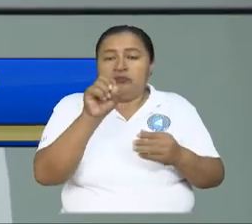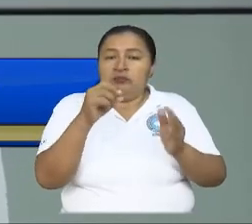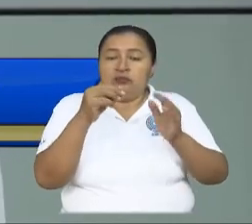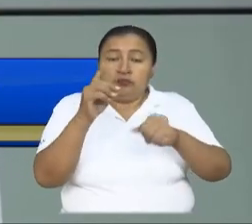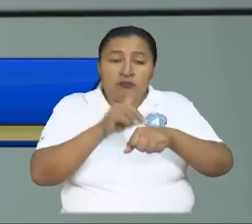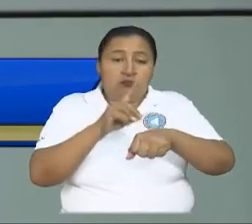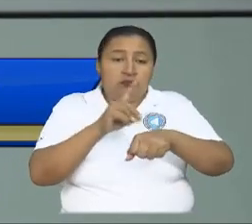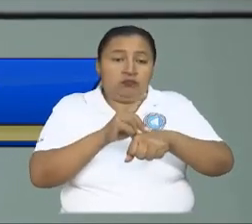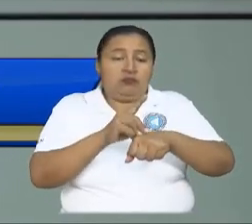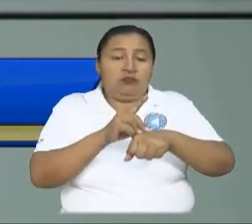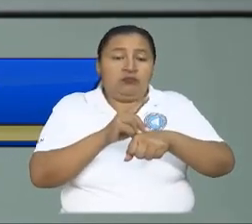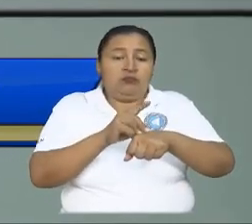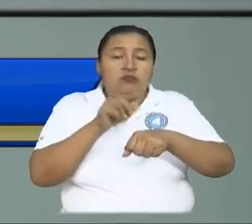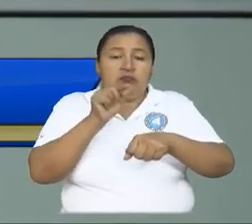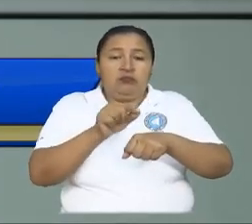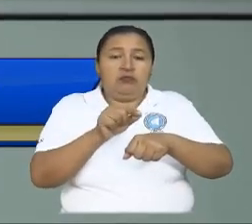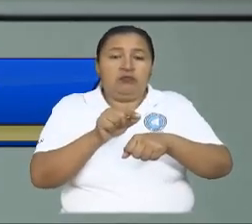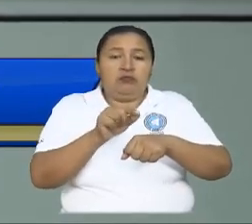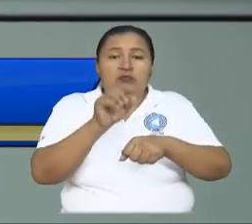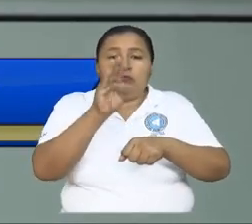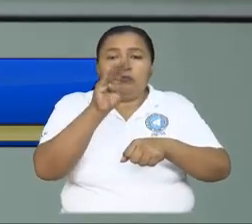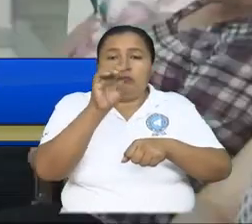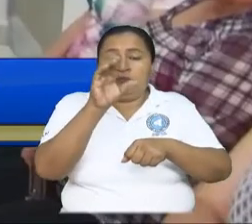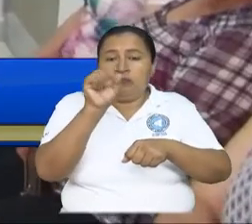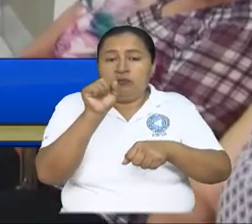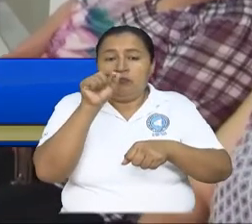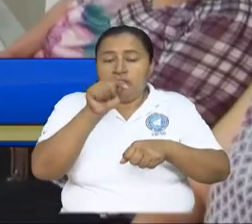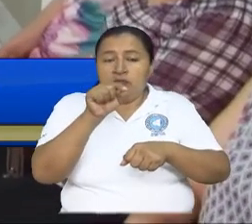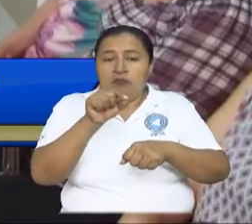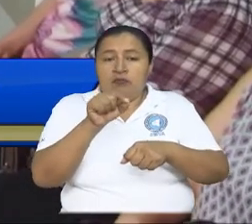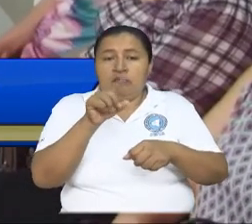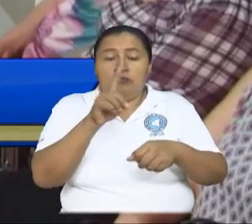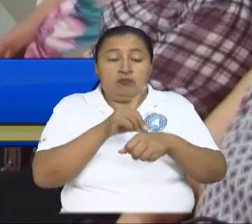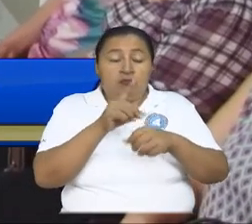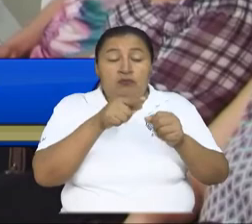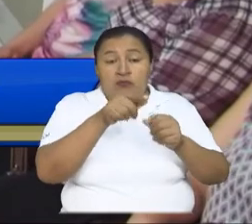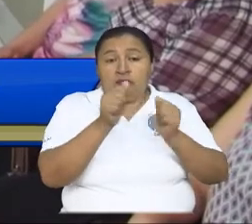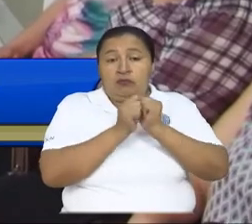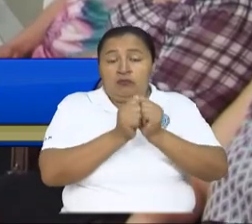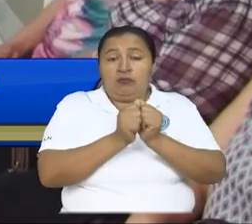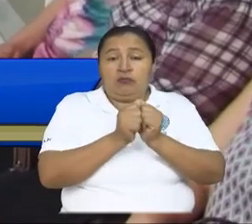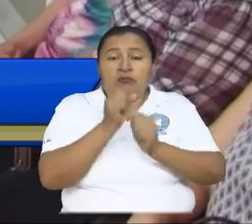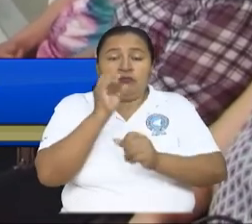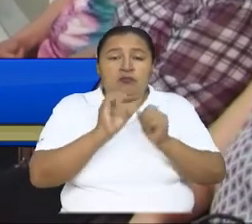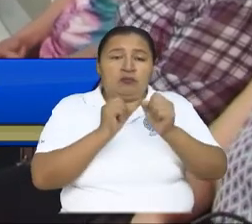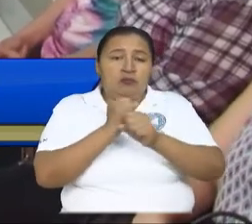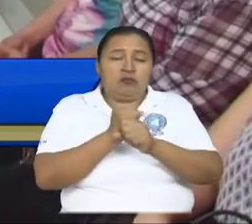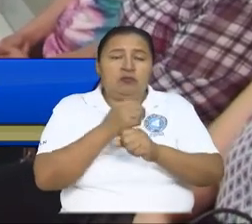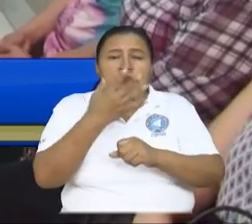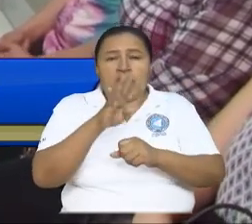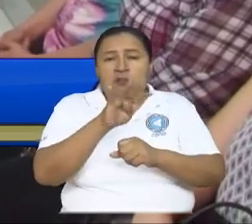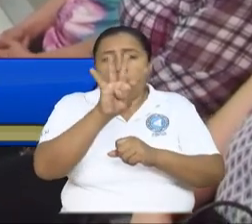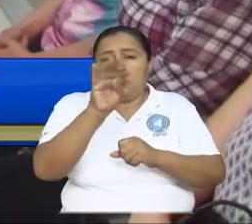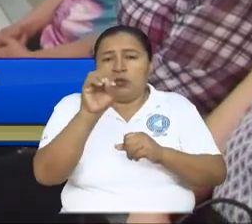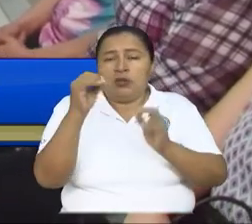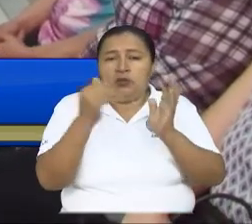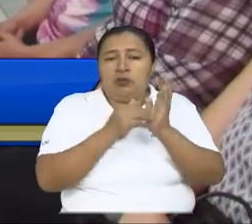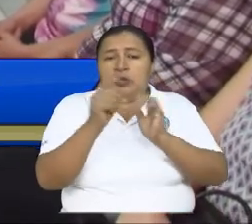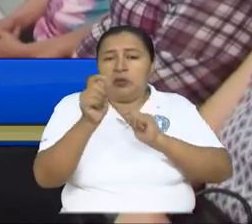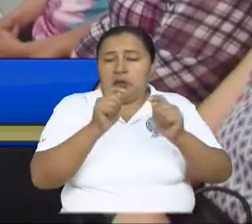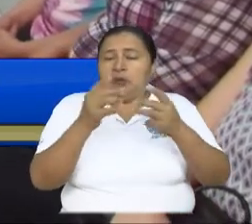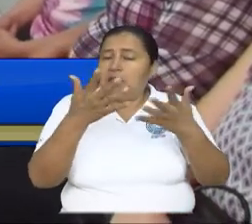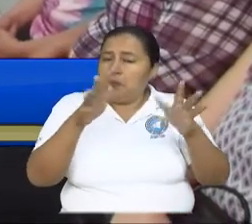médicos en la beca de estos compañeros ante un costo de 40 mil dólares más o